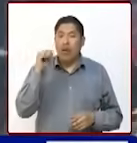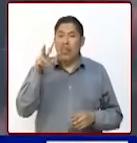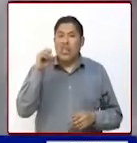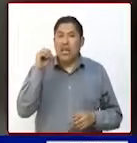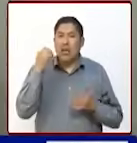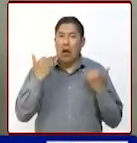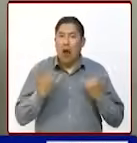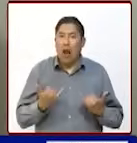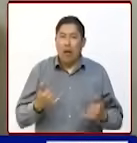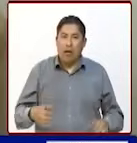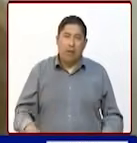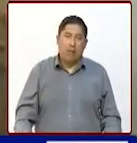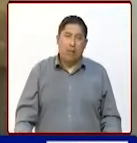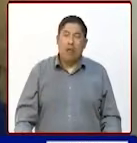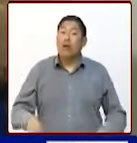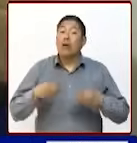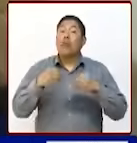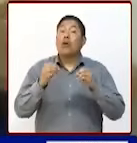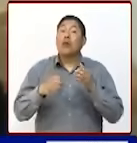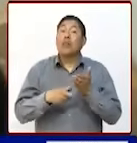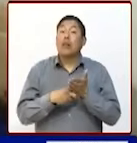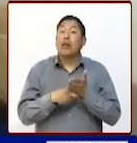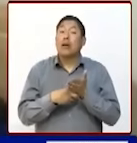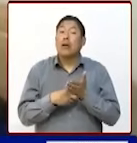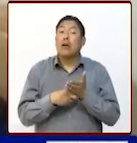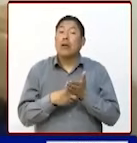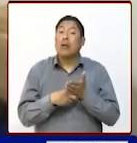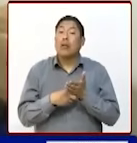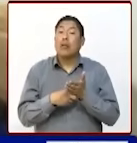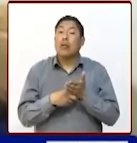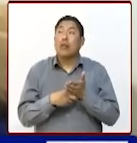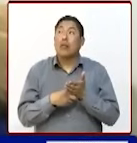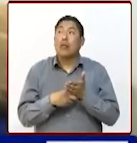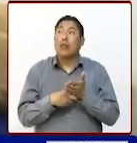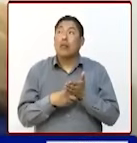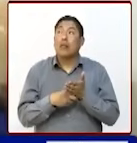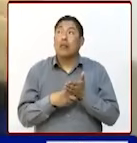cobrando 30 bolivianos. ¿A cuánto está vendiendo el pasaje, señora?